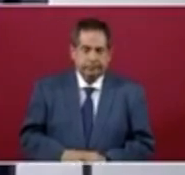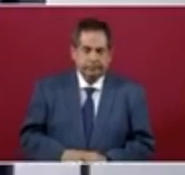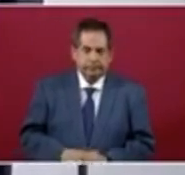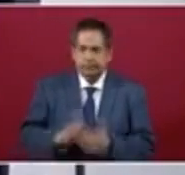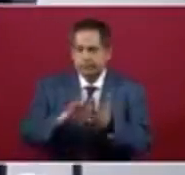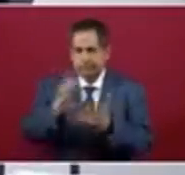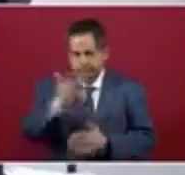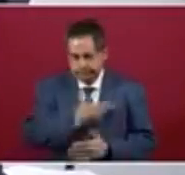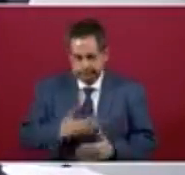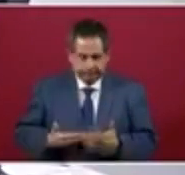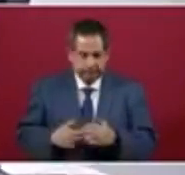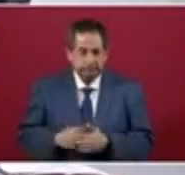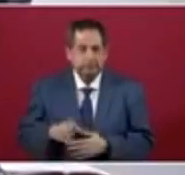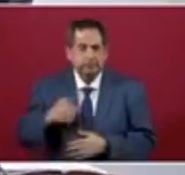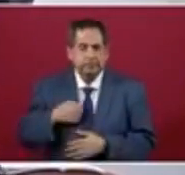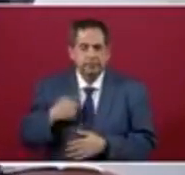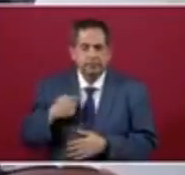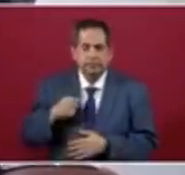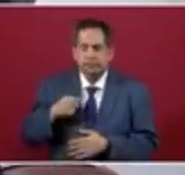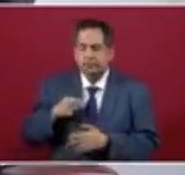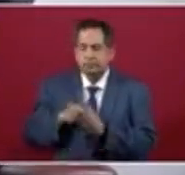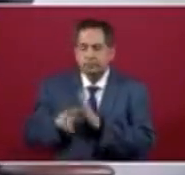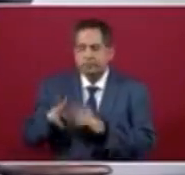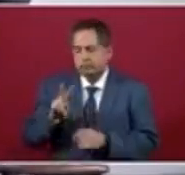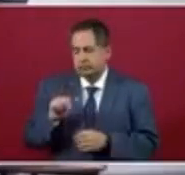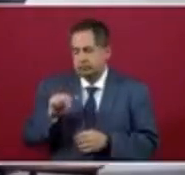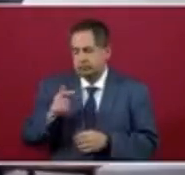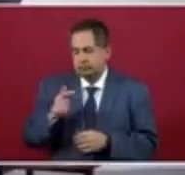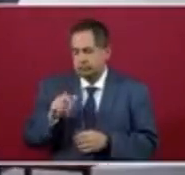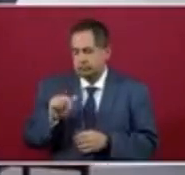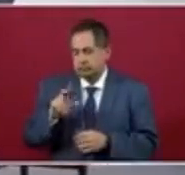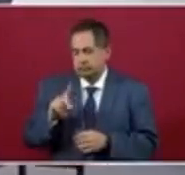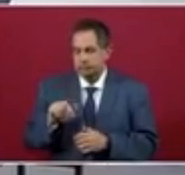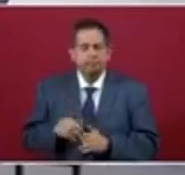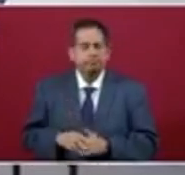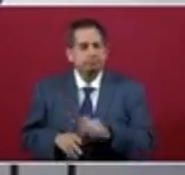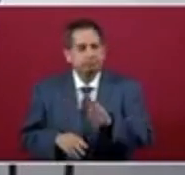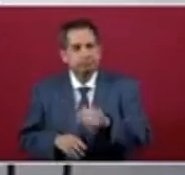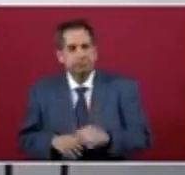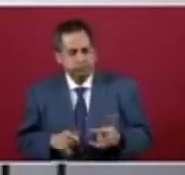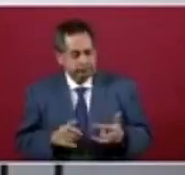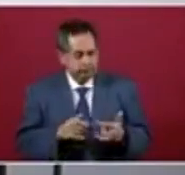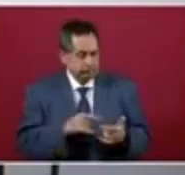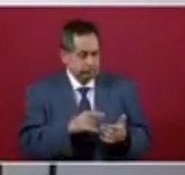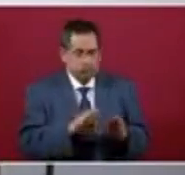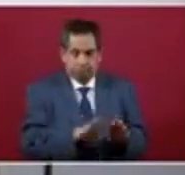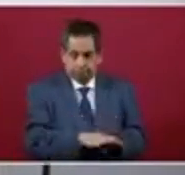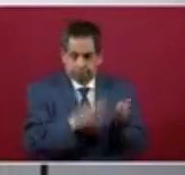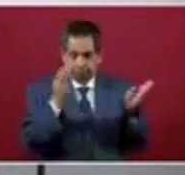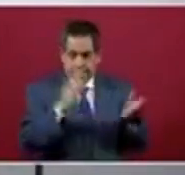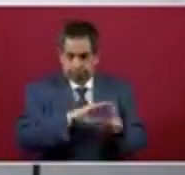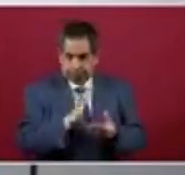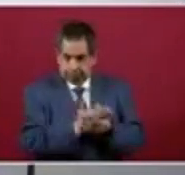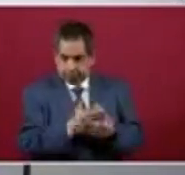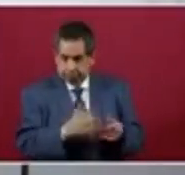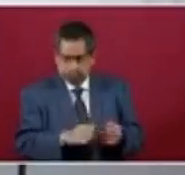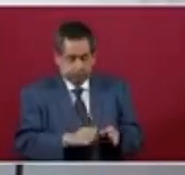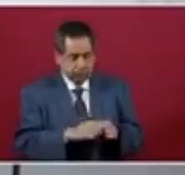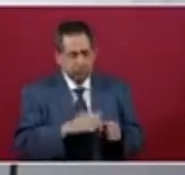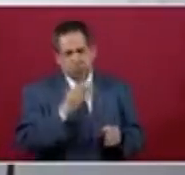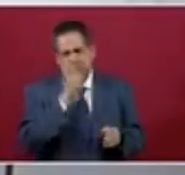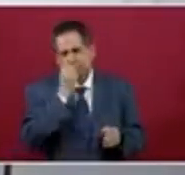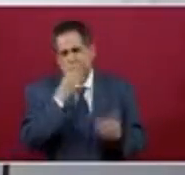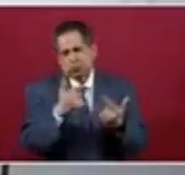Gracias, presidente. Esteban Durán, de Vanguardia. Oiga, aparte del peso histórico que tienen estos archivos, y como decía el